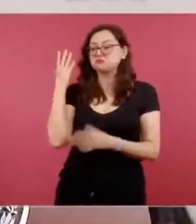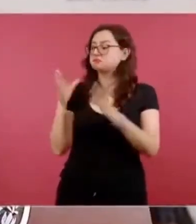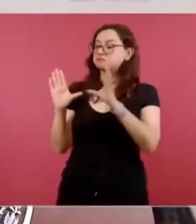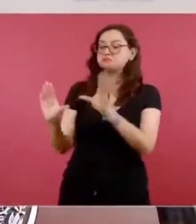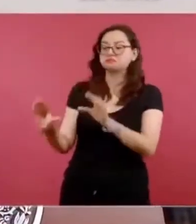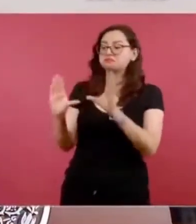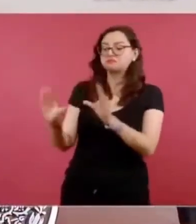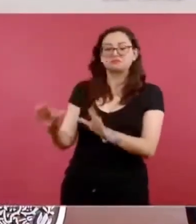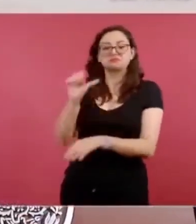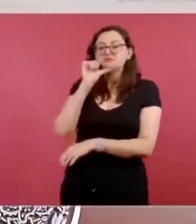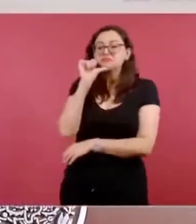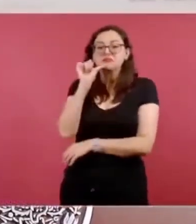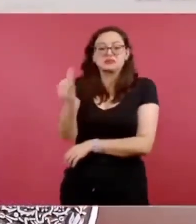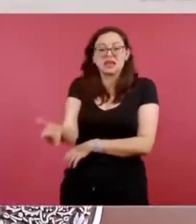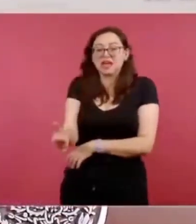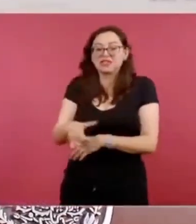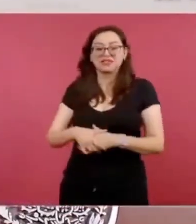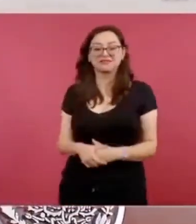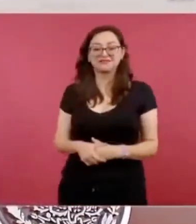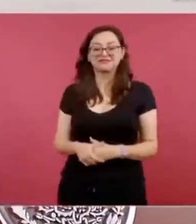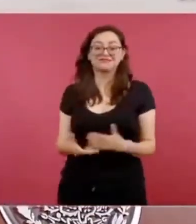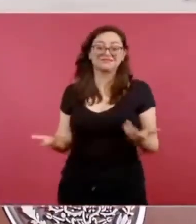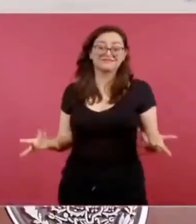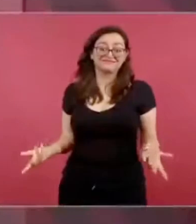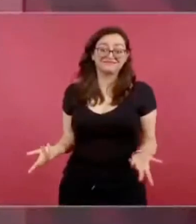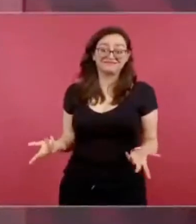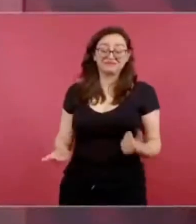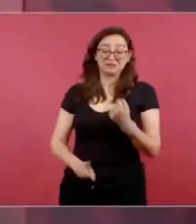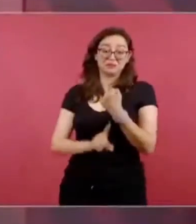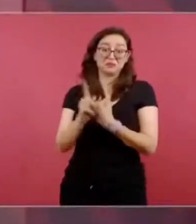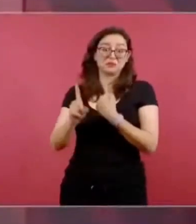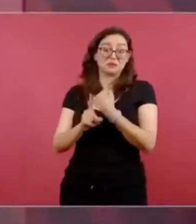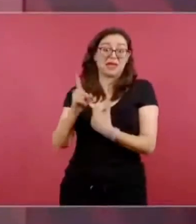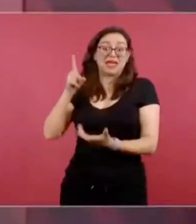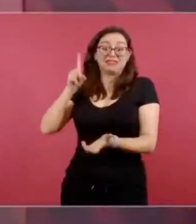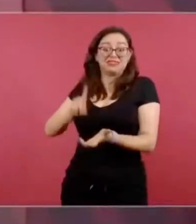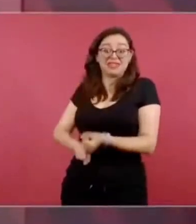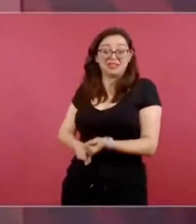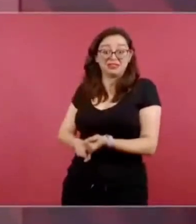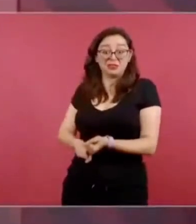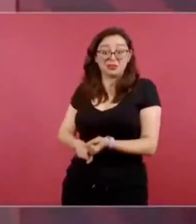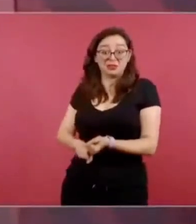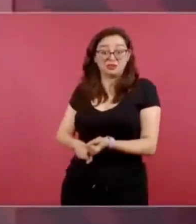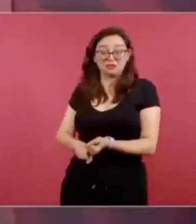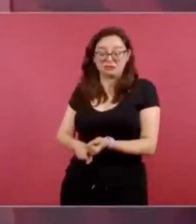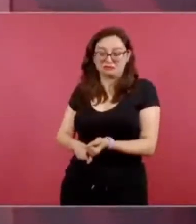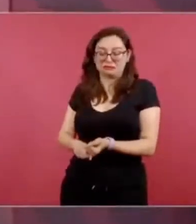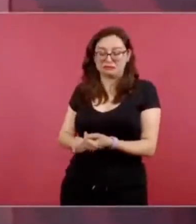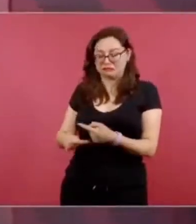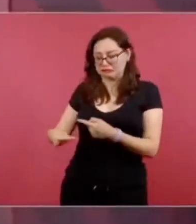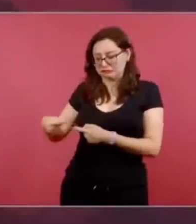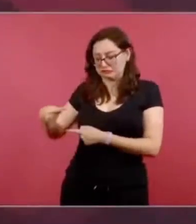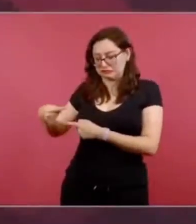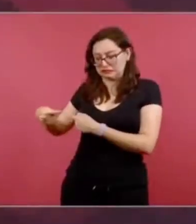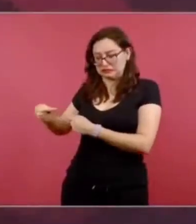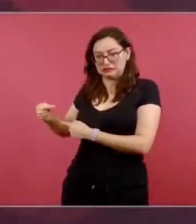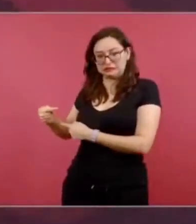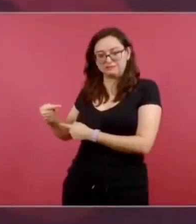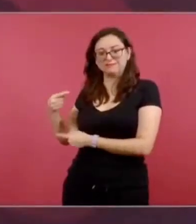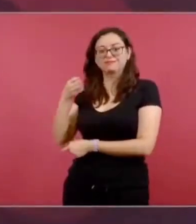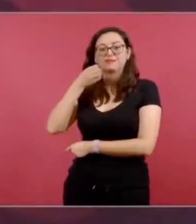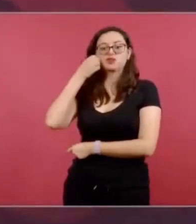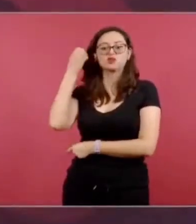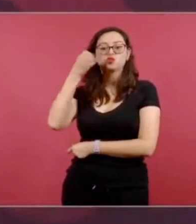Entonces, esto tiene que ver con las universidades, con las escuelas de derecho, con los contenidos